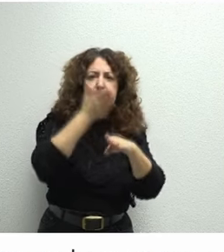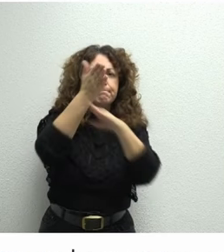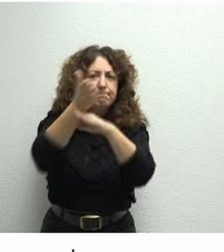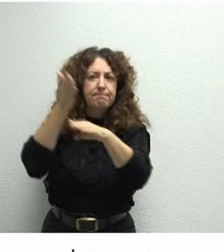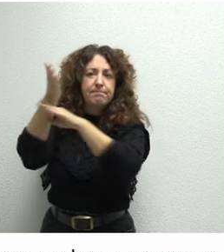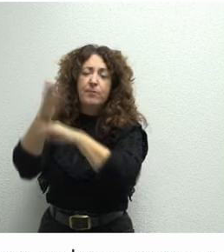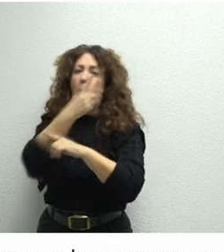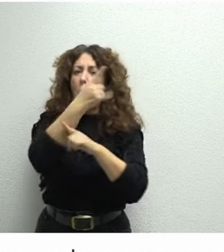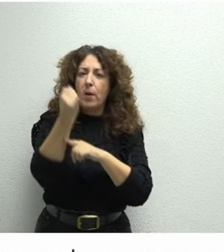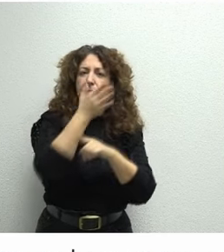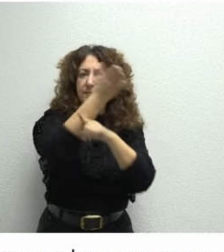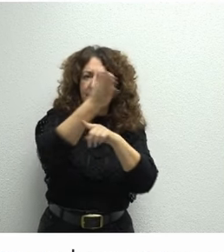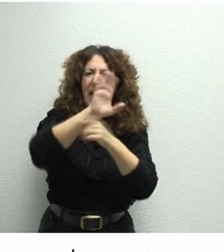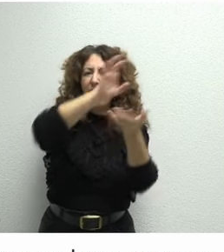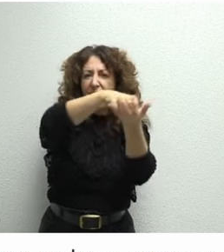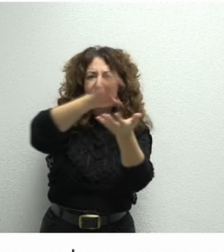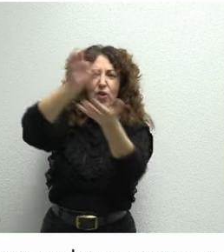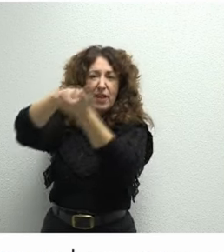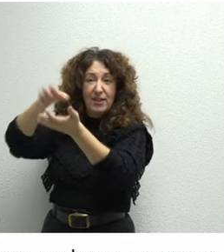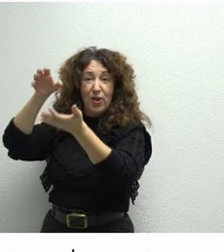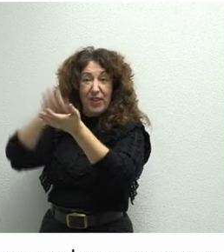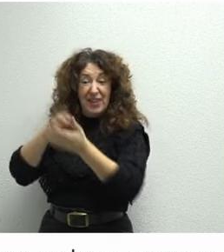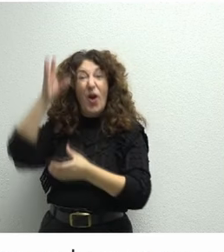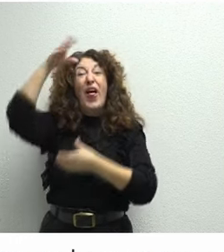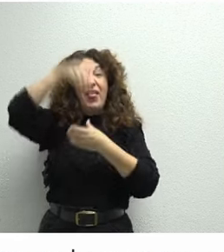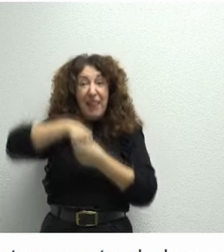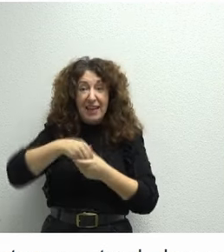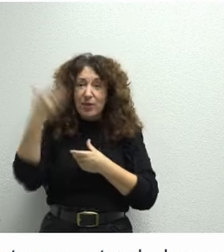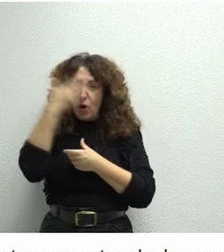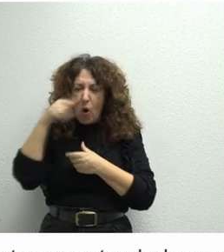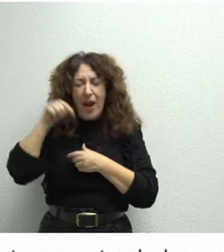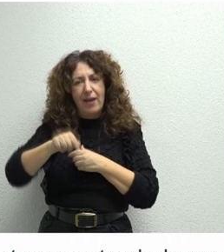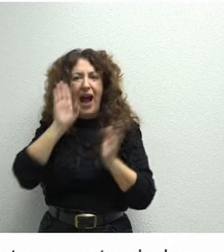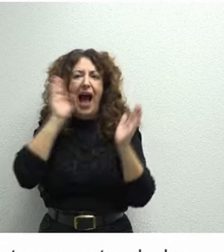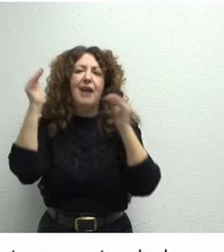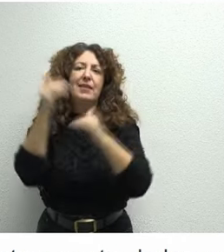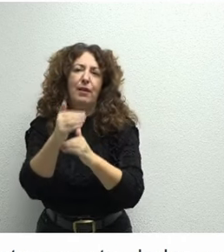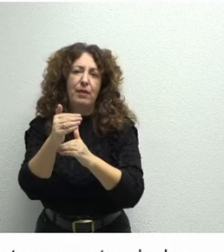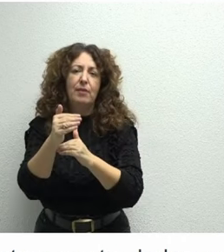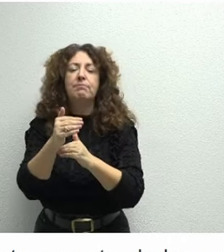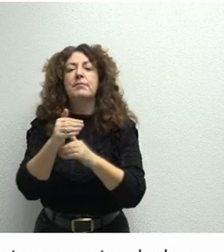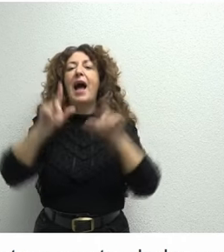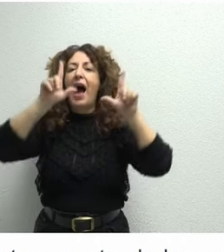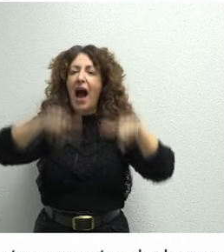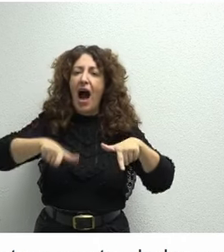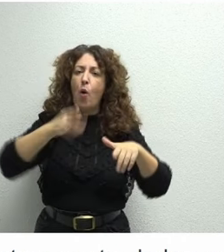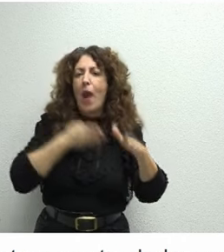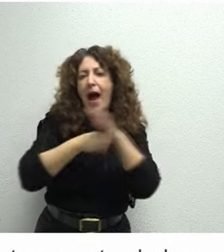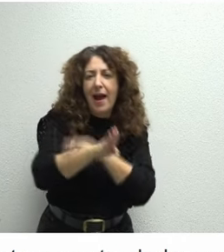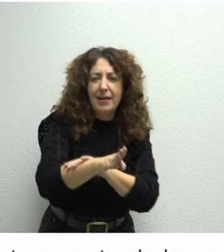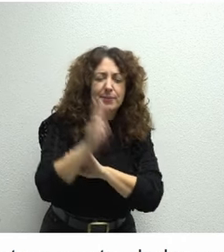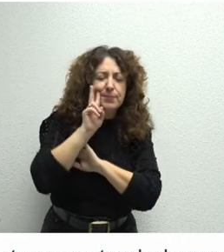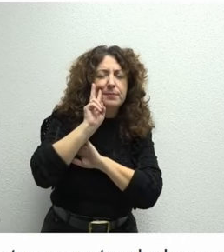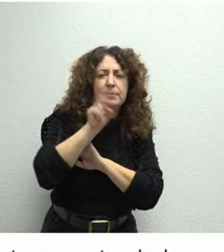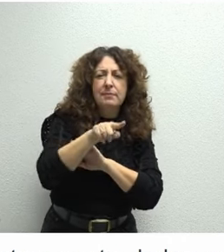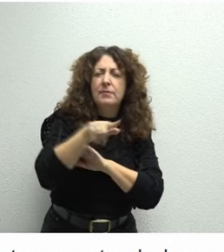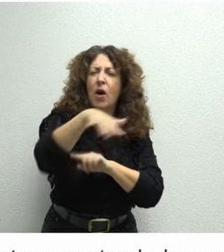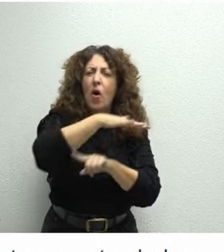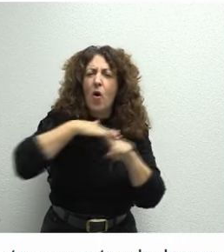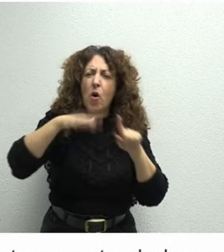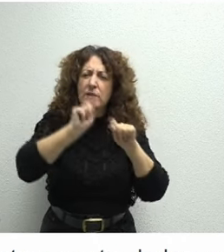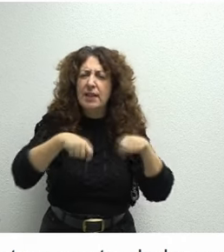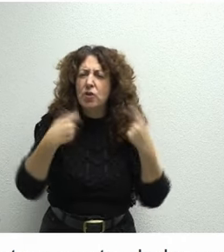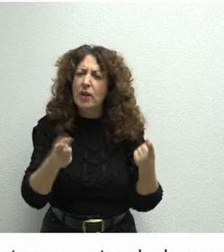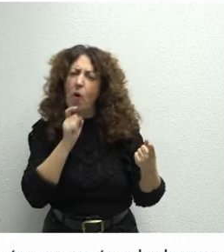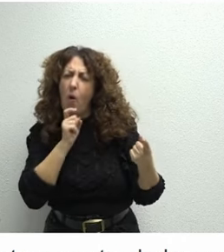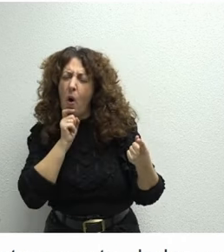bueno básicamente desde ahí hacemos esa atención en el propio centro pasamos por las aulas o vemos a los chavales en sus contextos naturales en